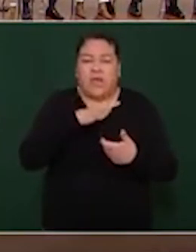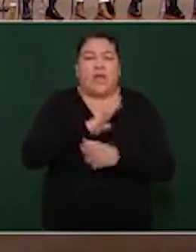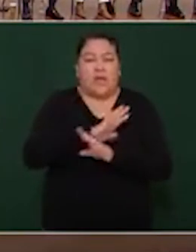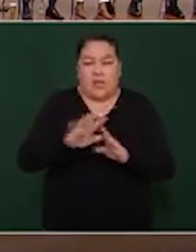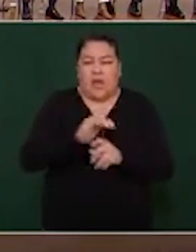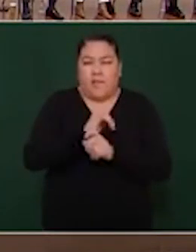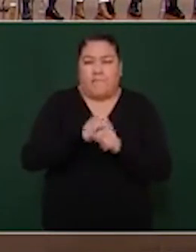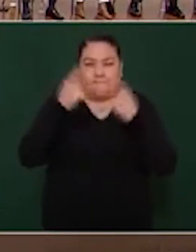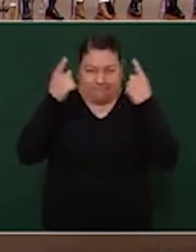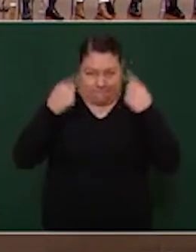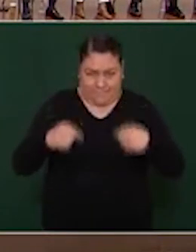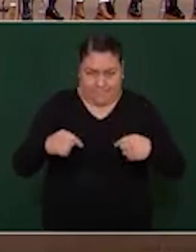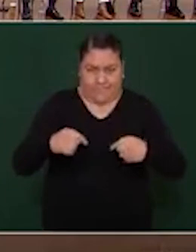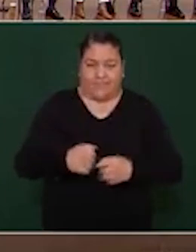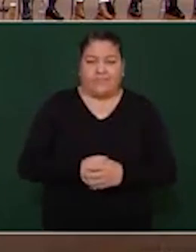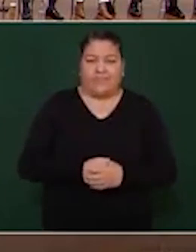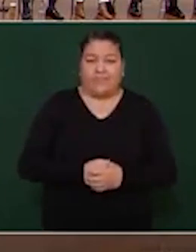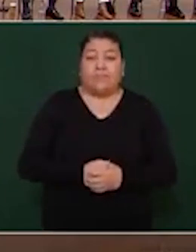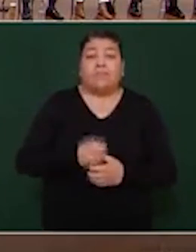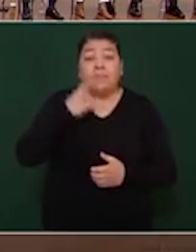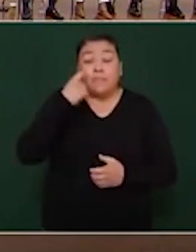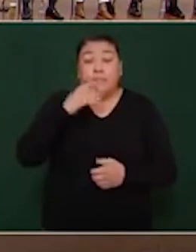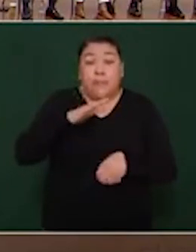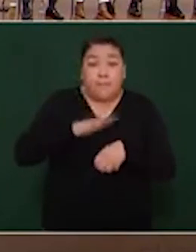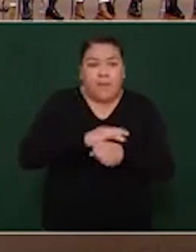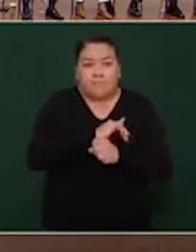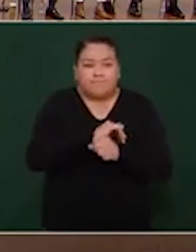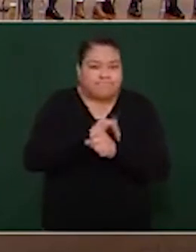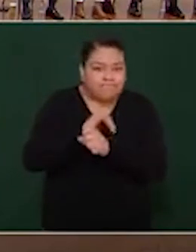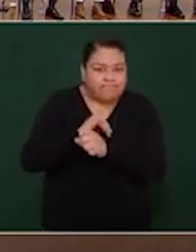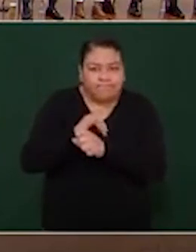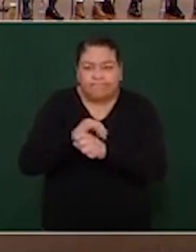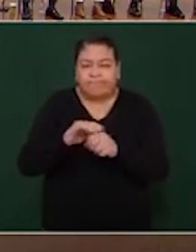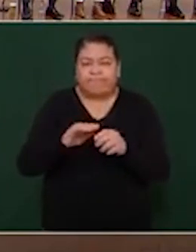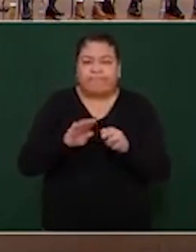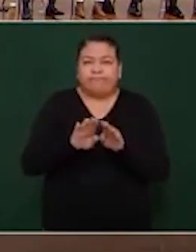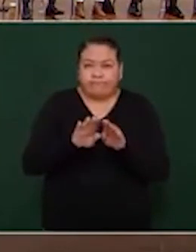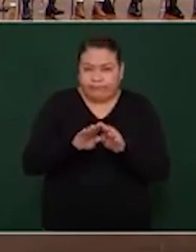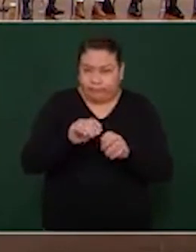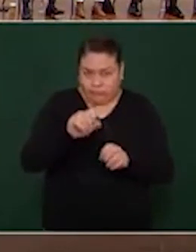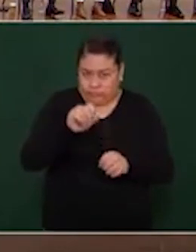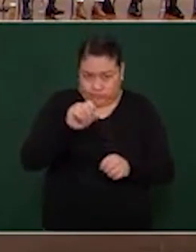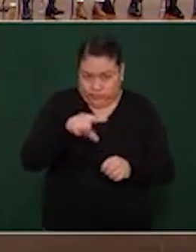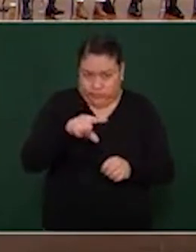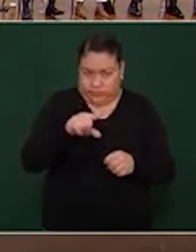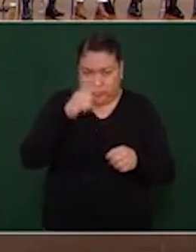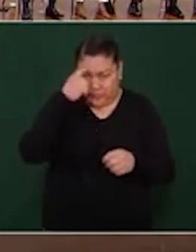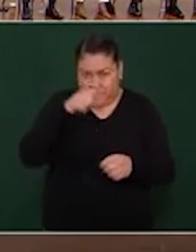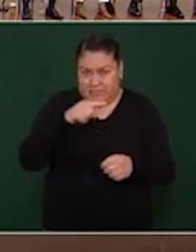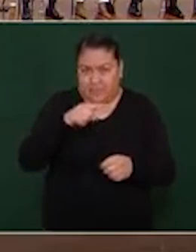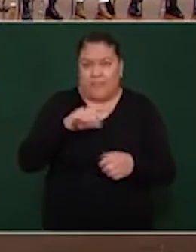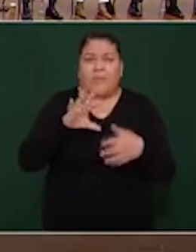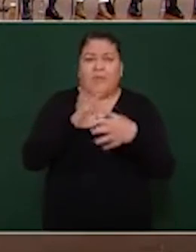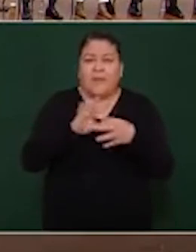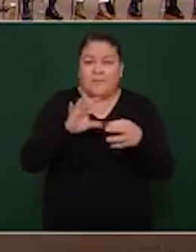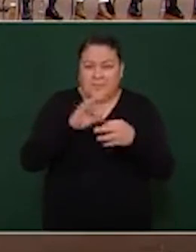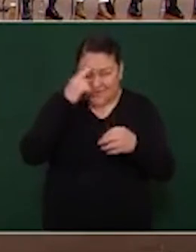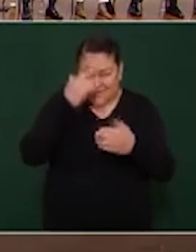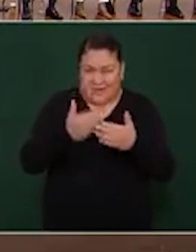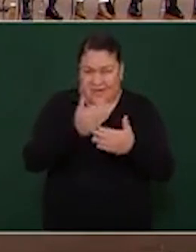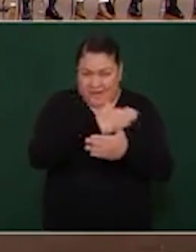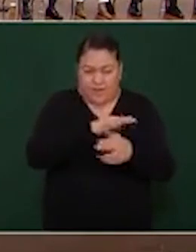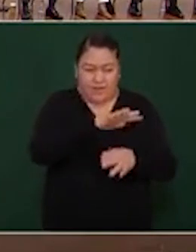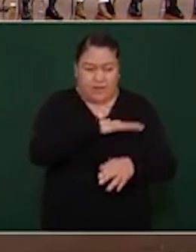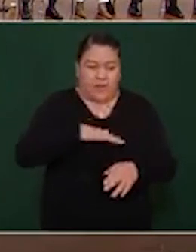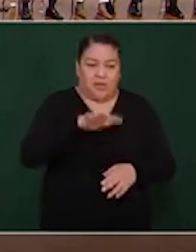Siguiente. Continuando con las operaciones que derivaron del evento de San